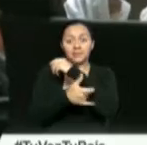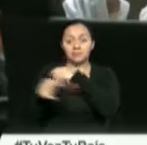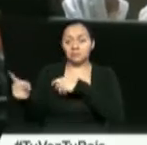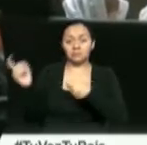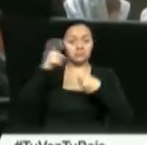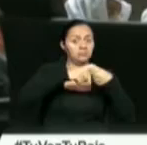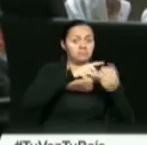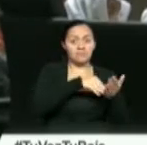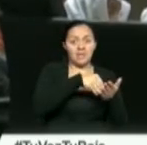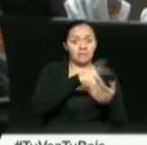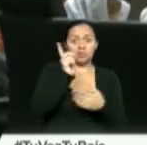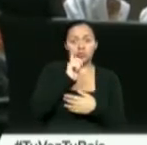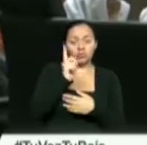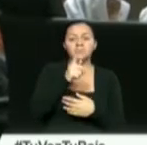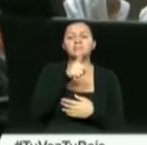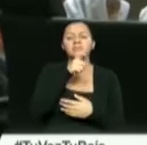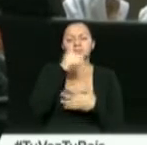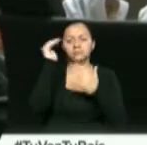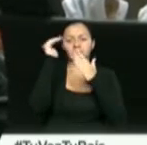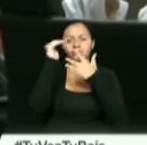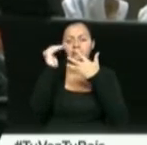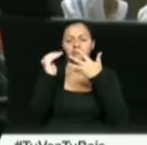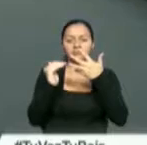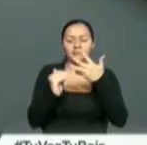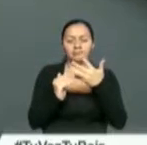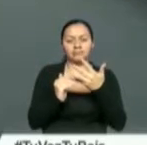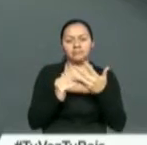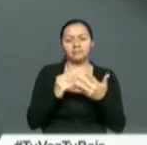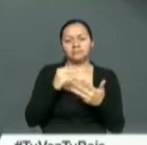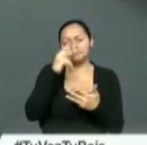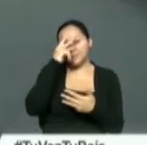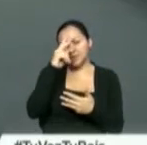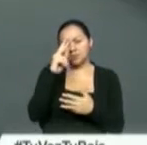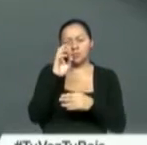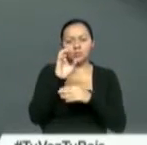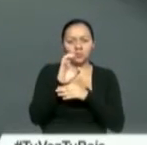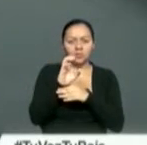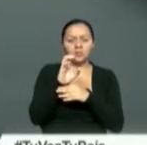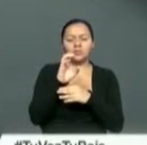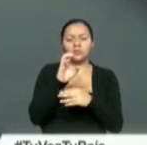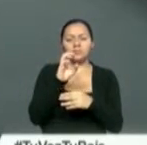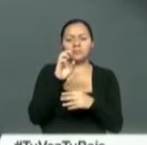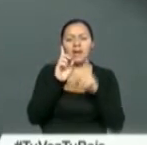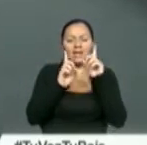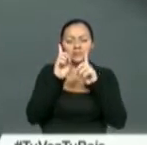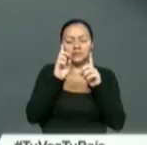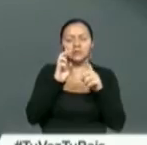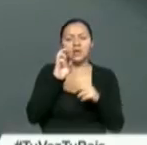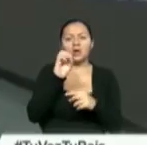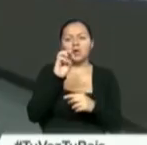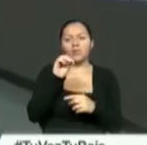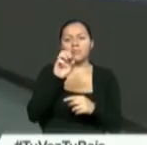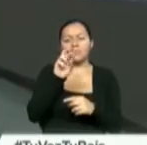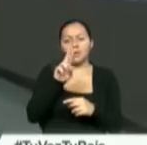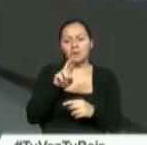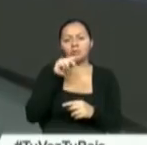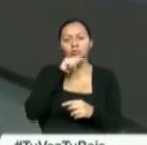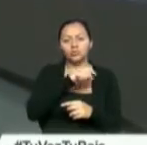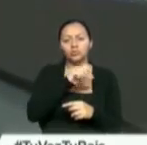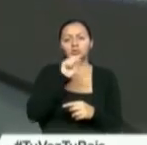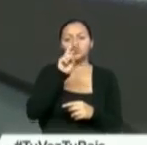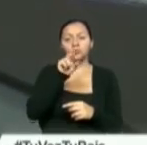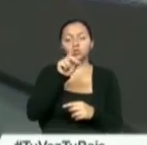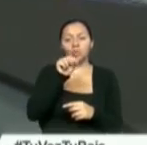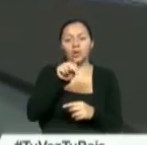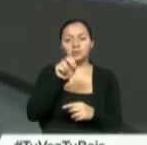están azerbayán bahrein méxico guinea ecuatorial kazajistán malasia omán rusia sudán y sudán del